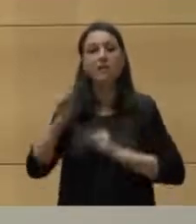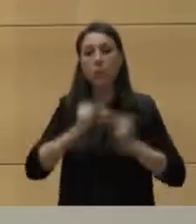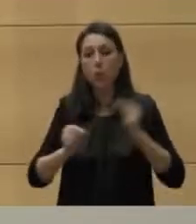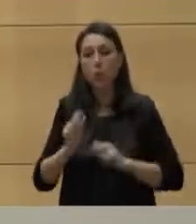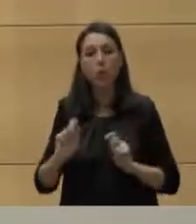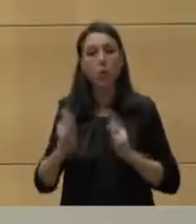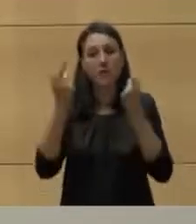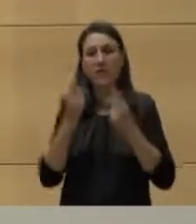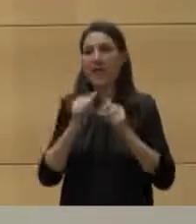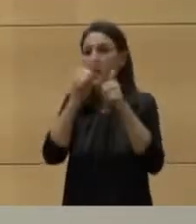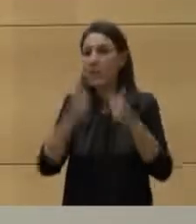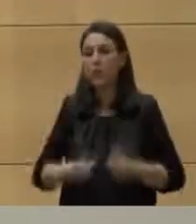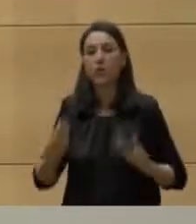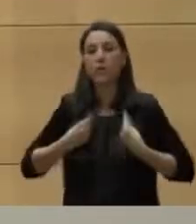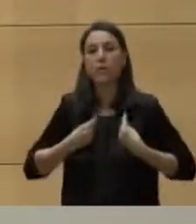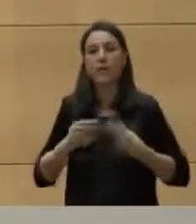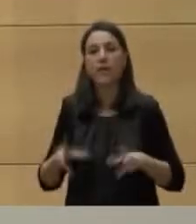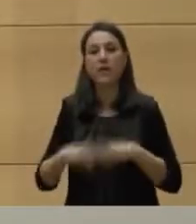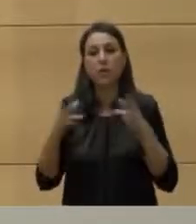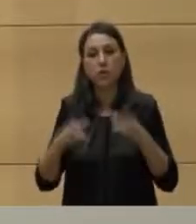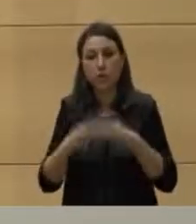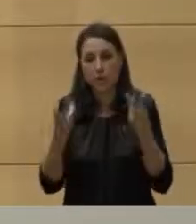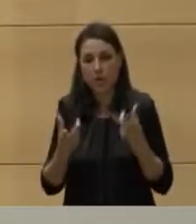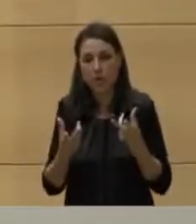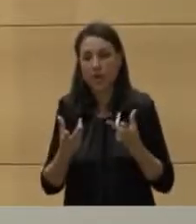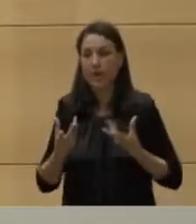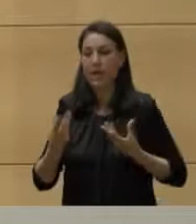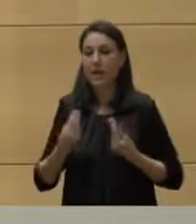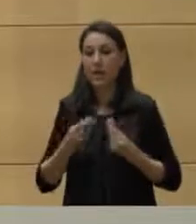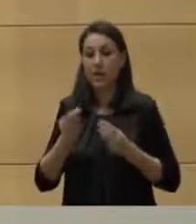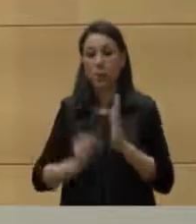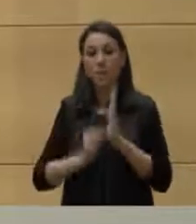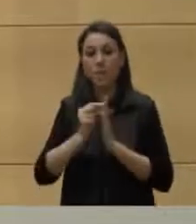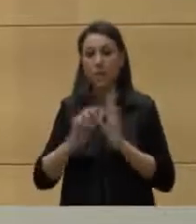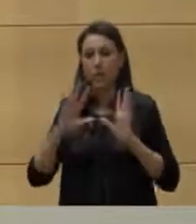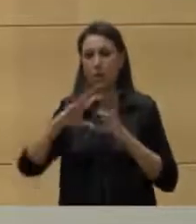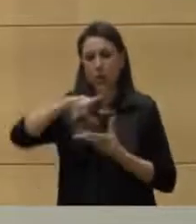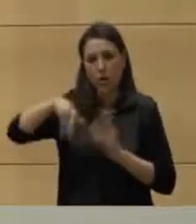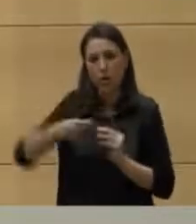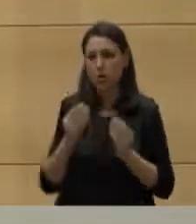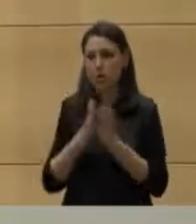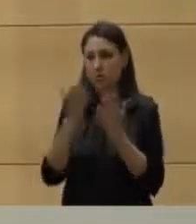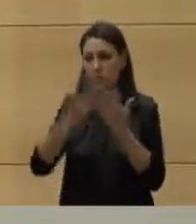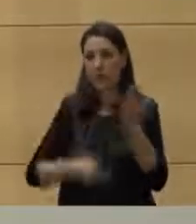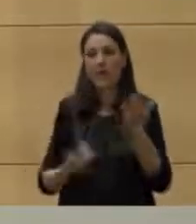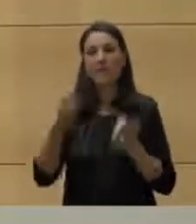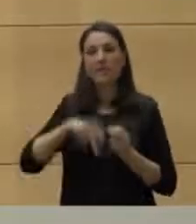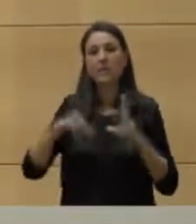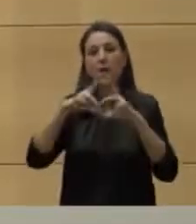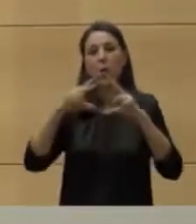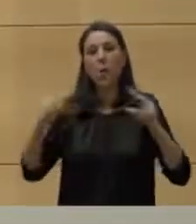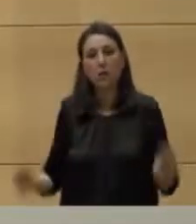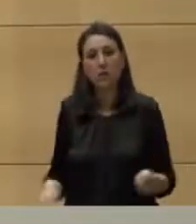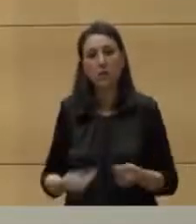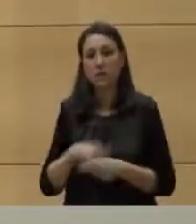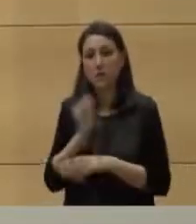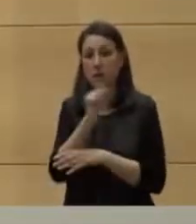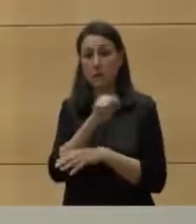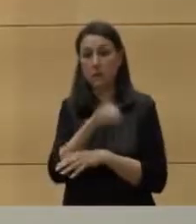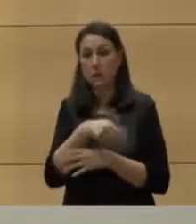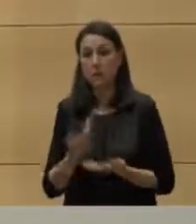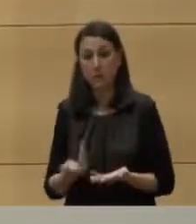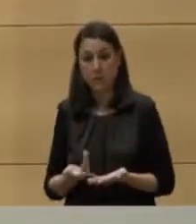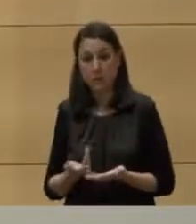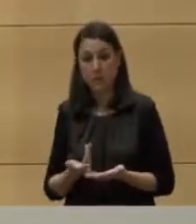vida social difundidos por la mayoría de medios de comunicación. La atonía de la universidad y el mundo intelectual ante